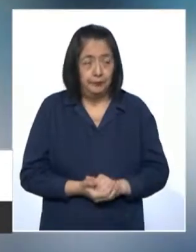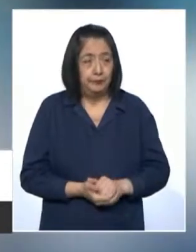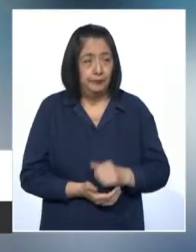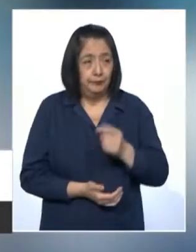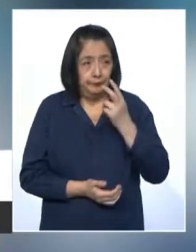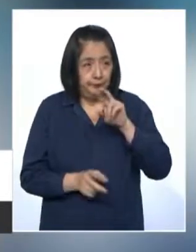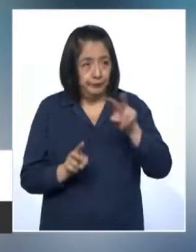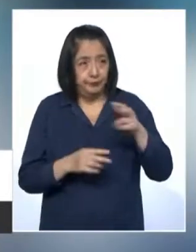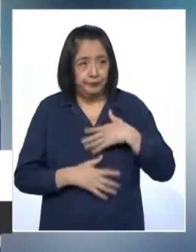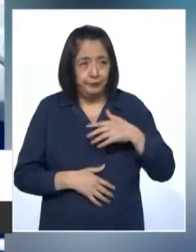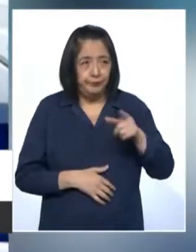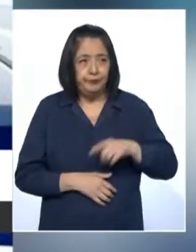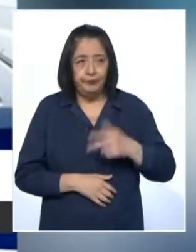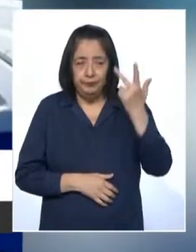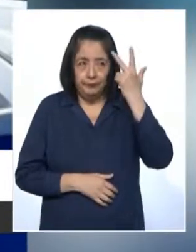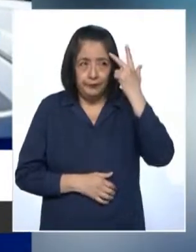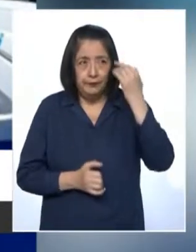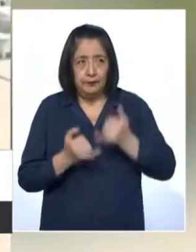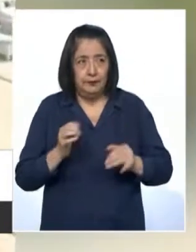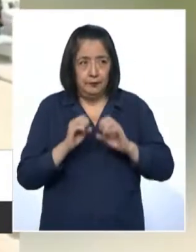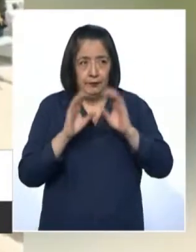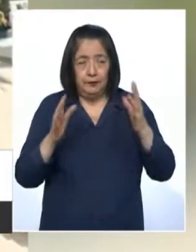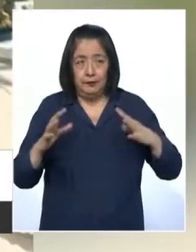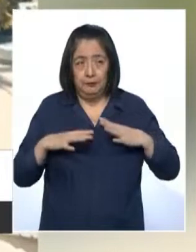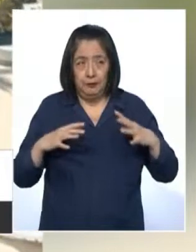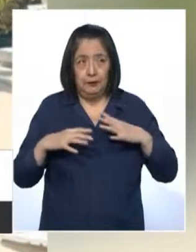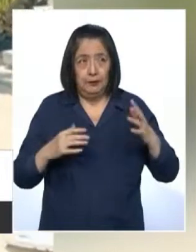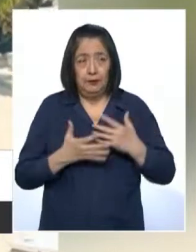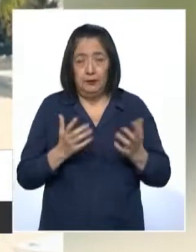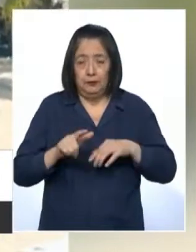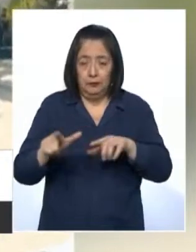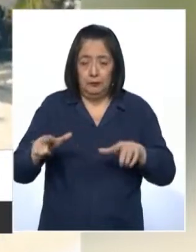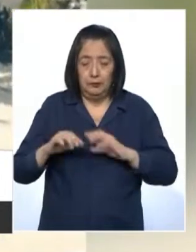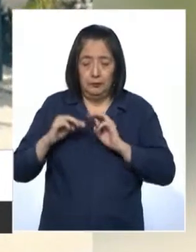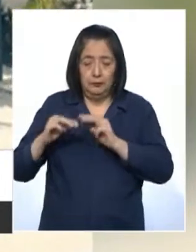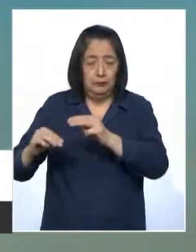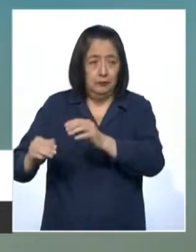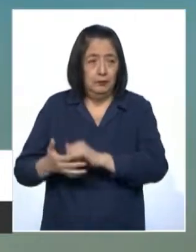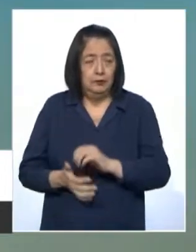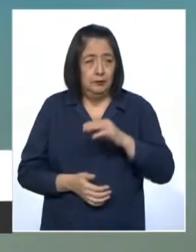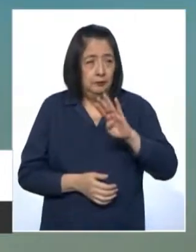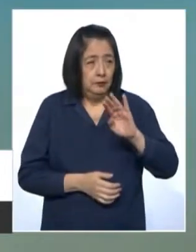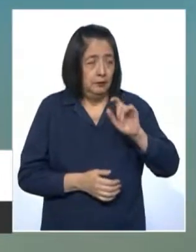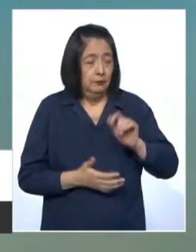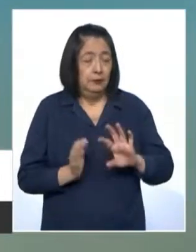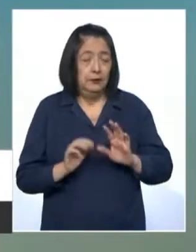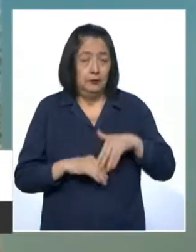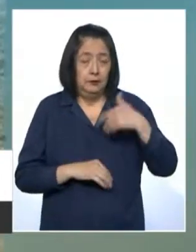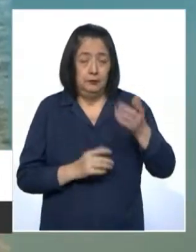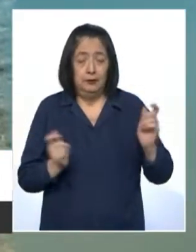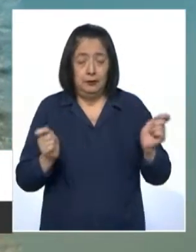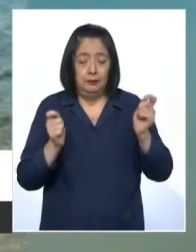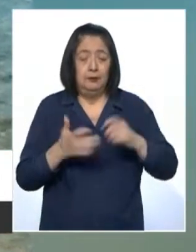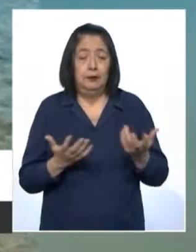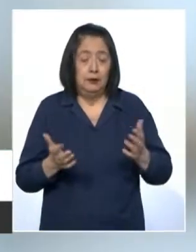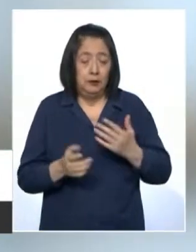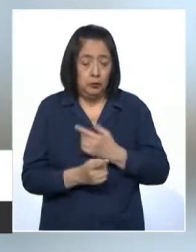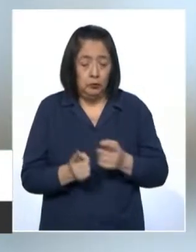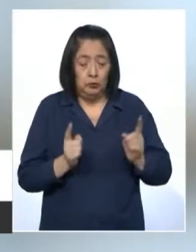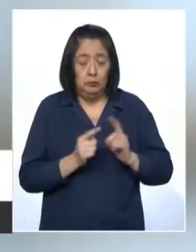Así disfrutó Lionel Messi sus últimos días de vacaciones en las Bahamas, después de celebrar su cumpleaños en Argentina y asistir